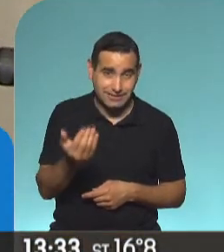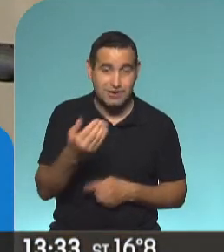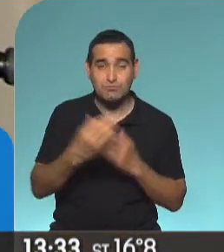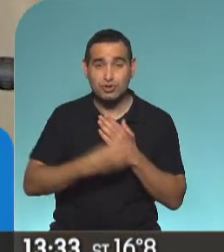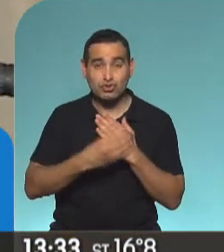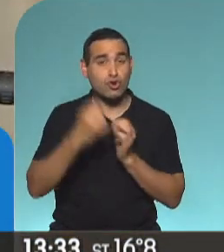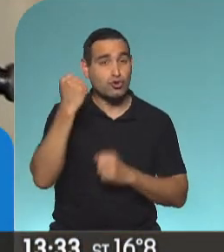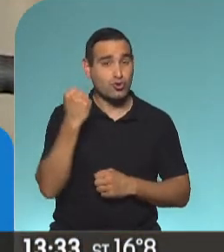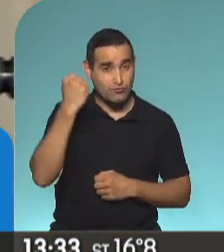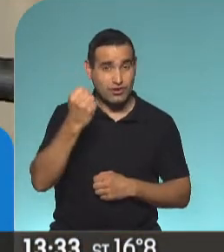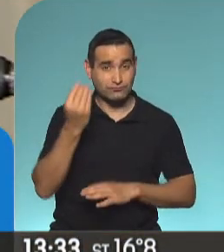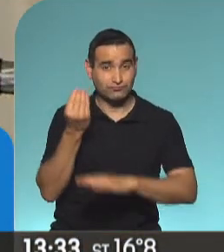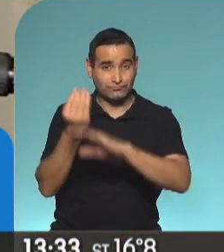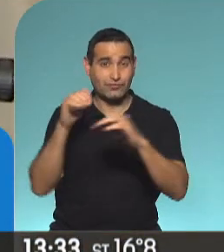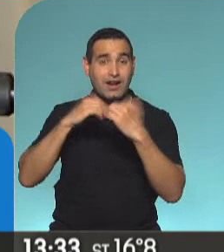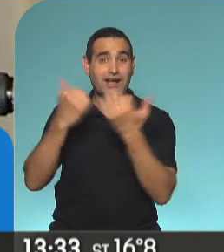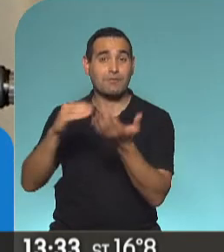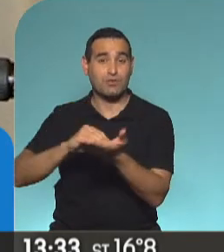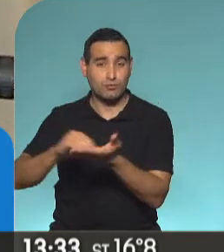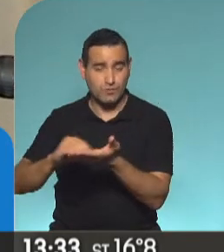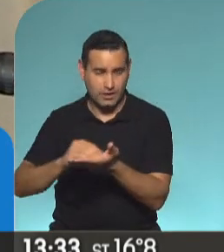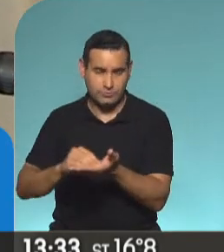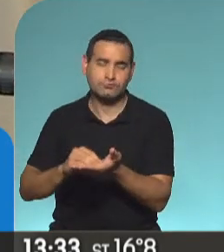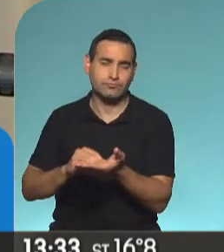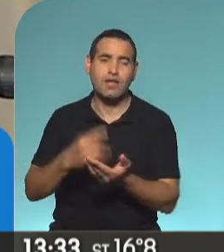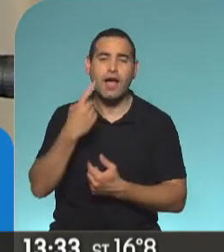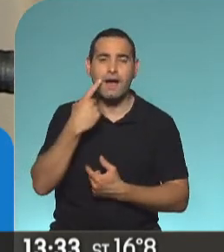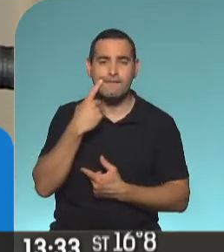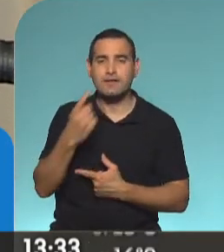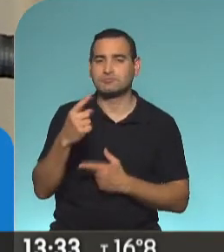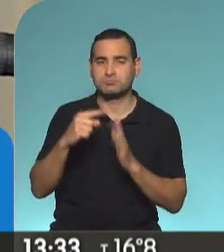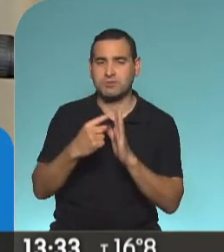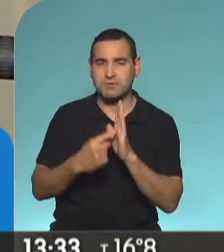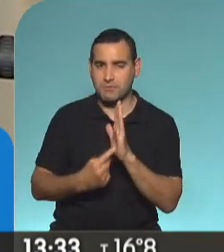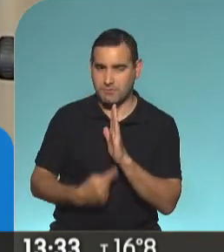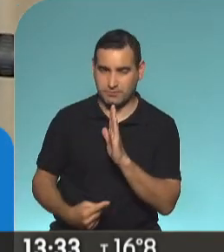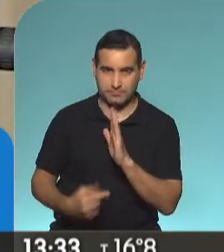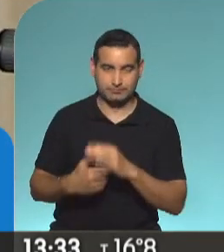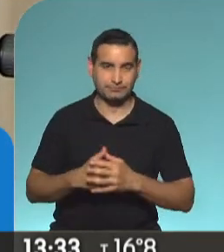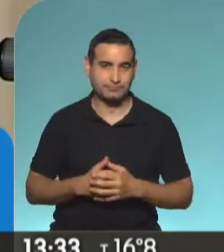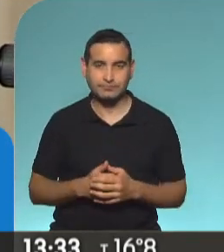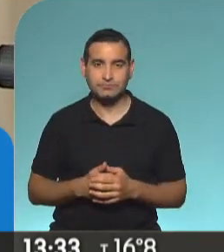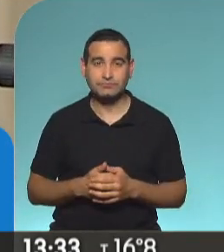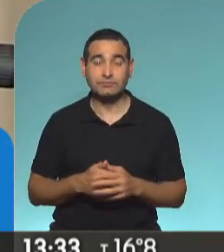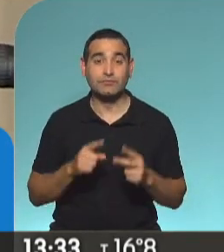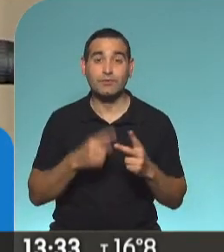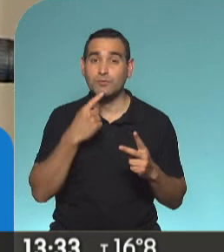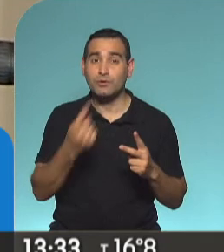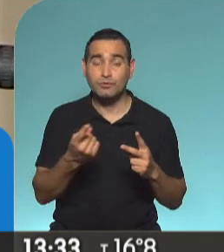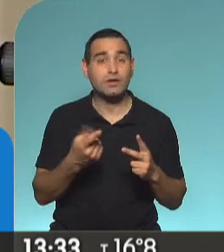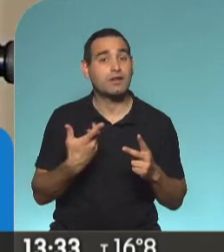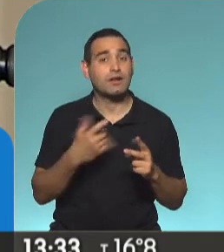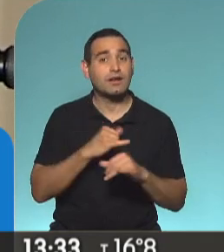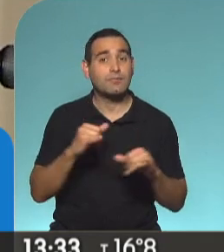ministro de Economía concurra a la Cámara de Diputados, seguramente veremos todas las pautas con las cuales se ha establecido el presupuesto. Y en una frase, ¿la campaña antártica se